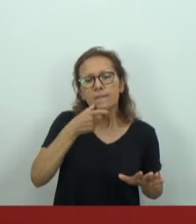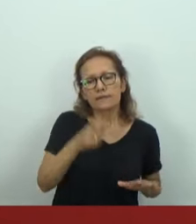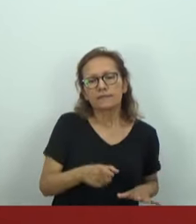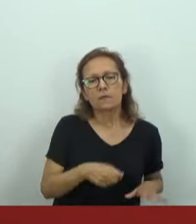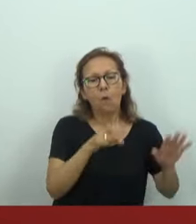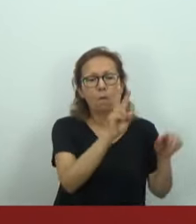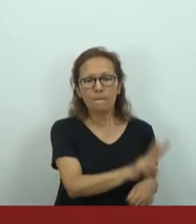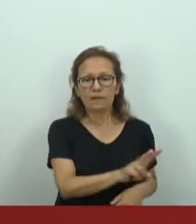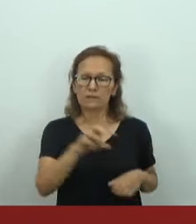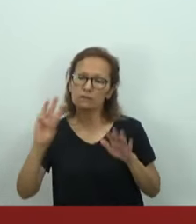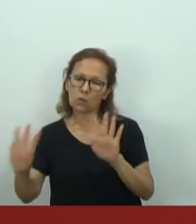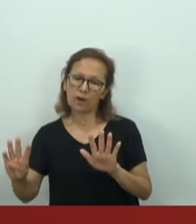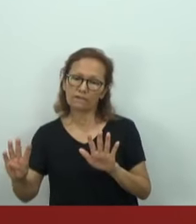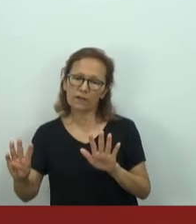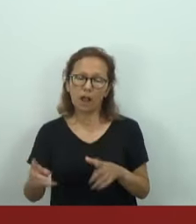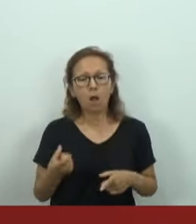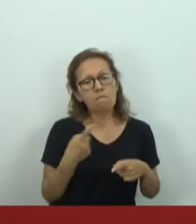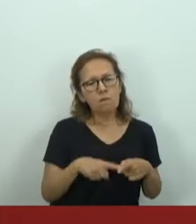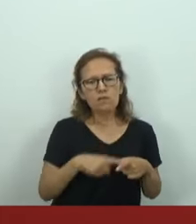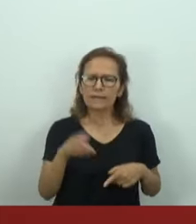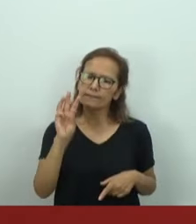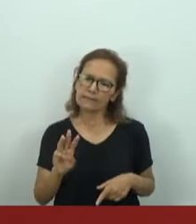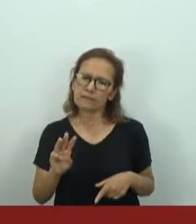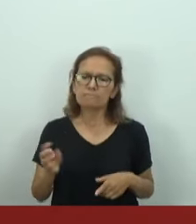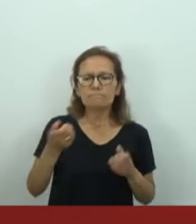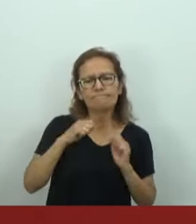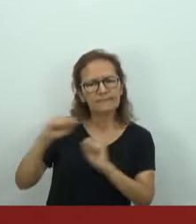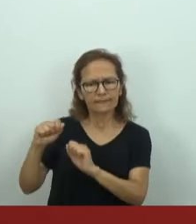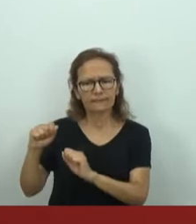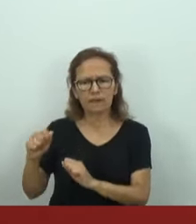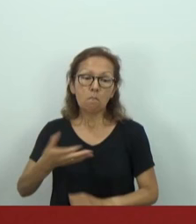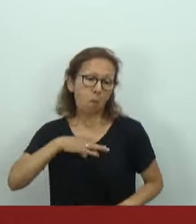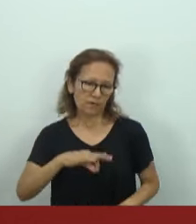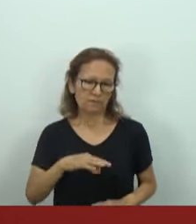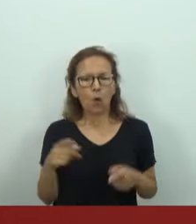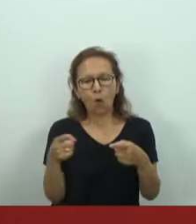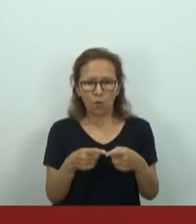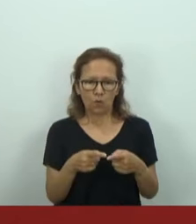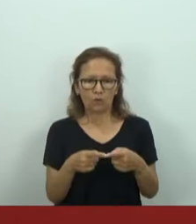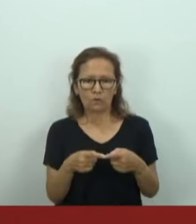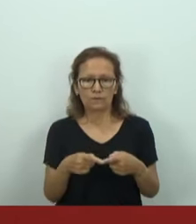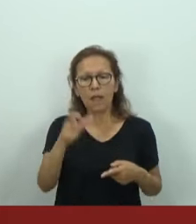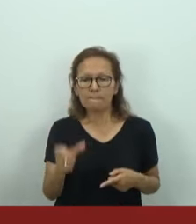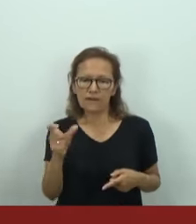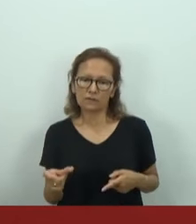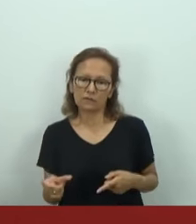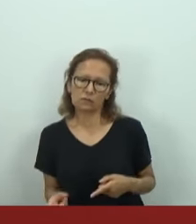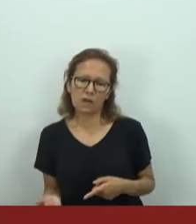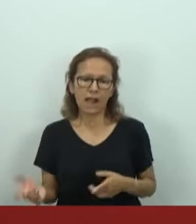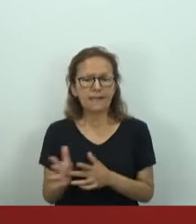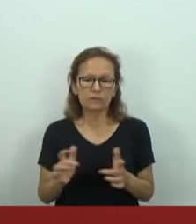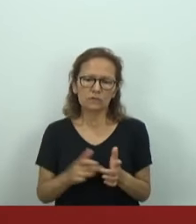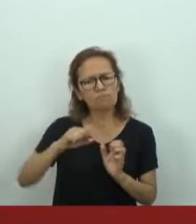cosas que podemos rechazar. Al Hijo de Dios, pisotearle. La sangre de